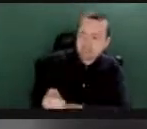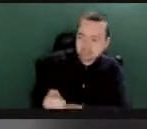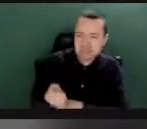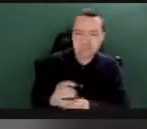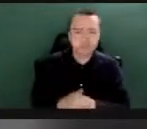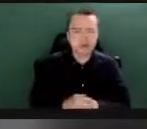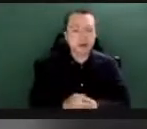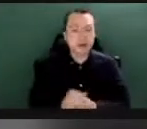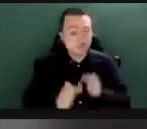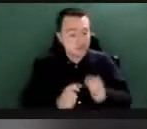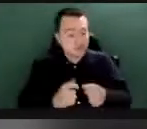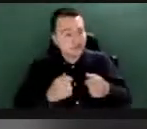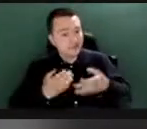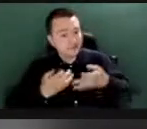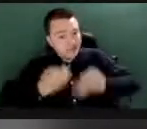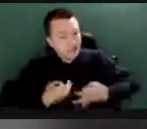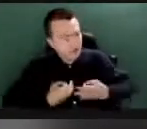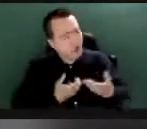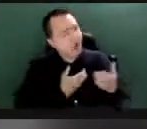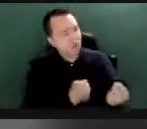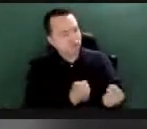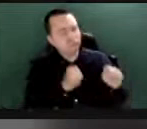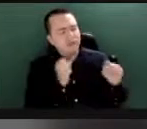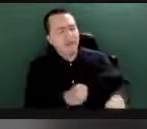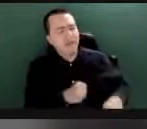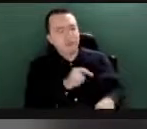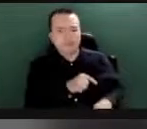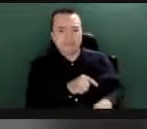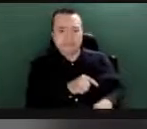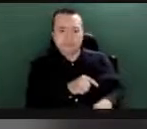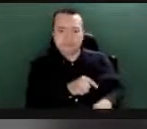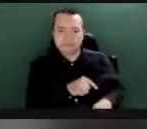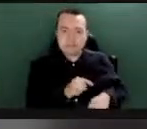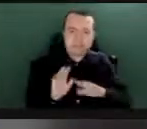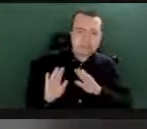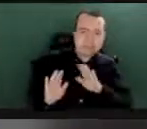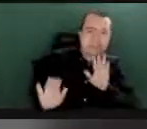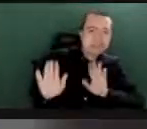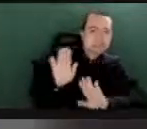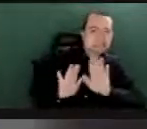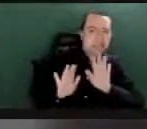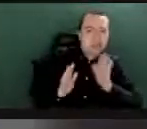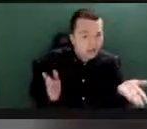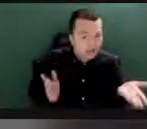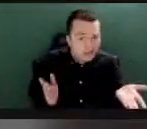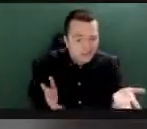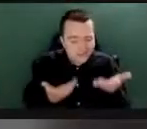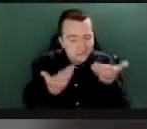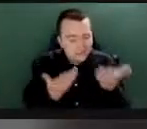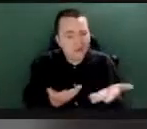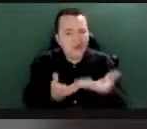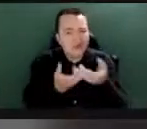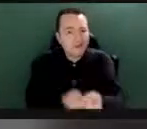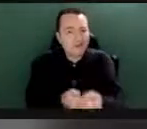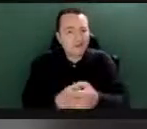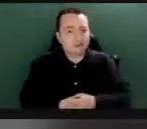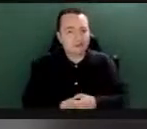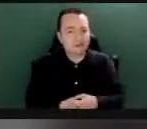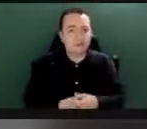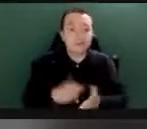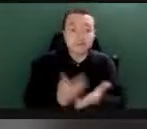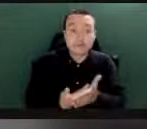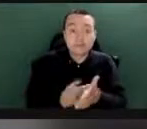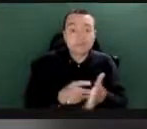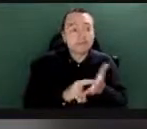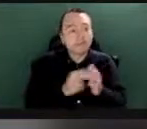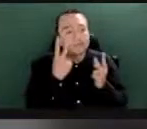toman las decisiones. Por eso, pues hay que ir a ver cuáles son esas necesidades y atender esas necesidades, y